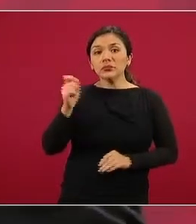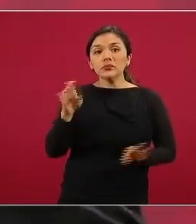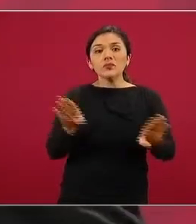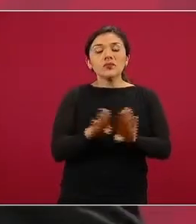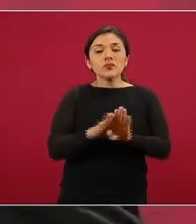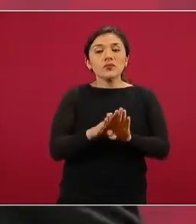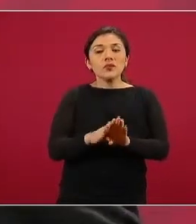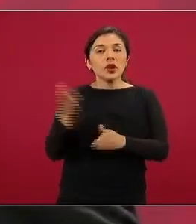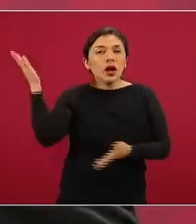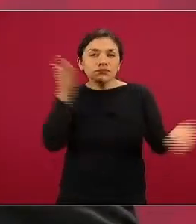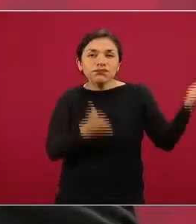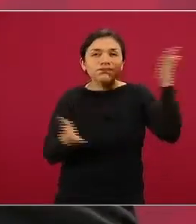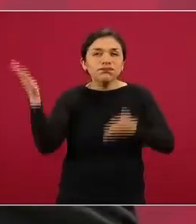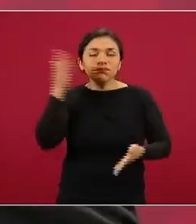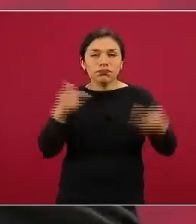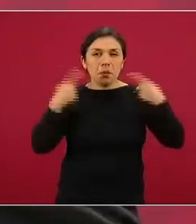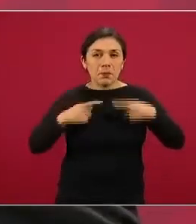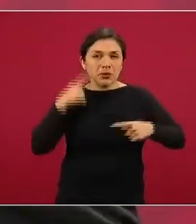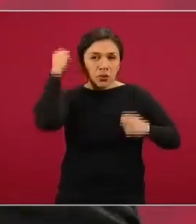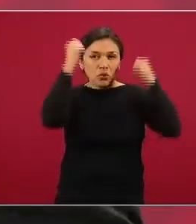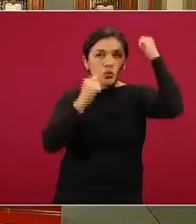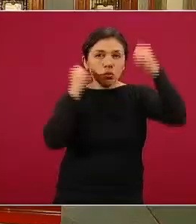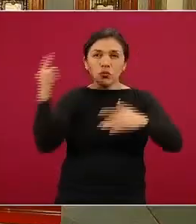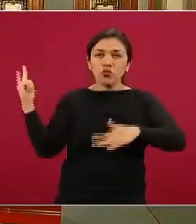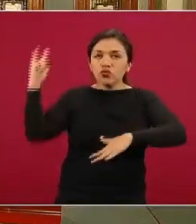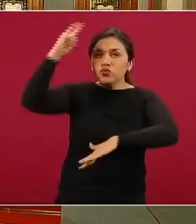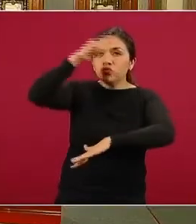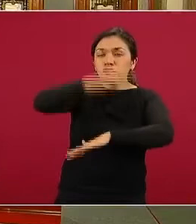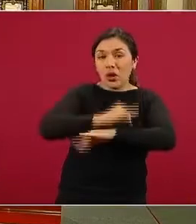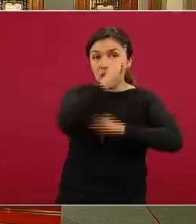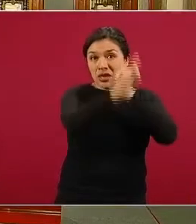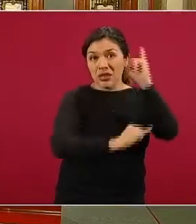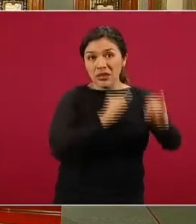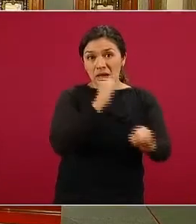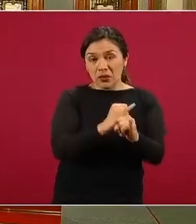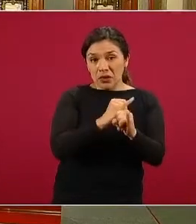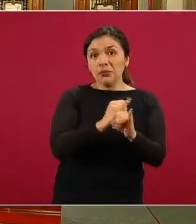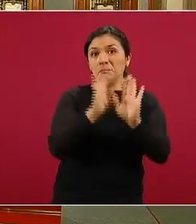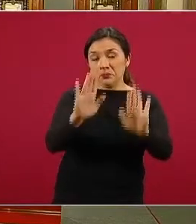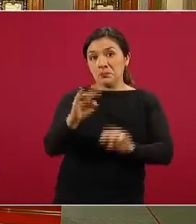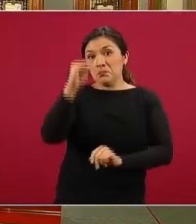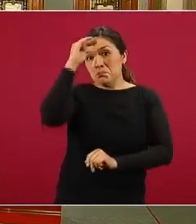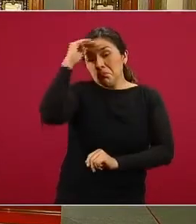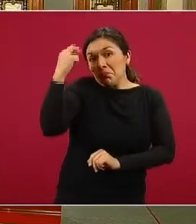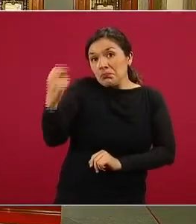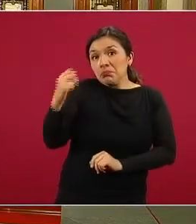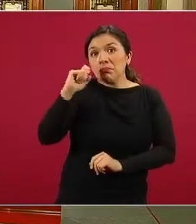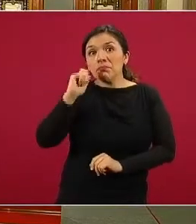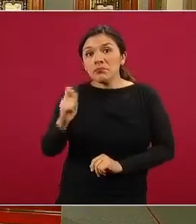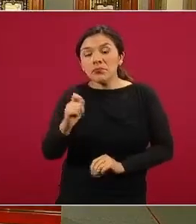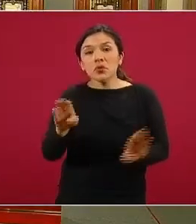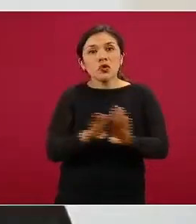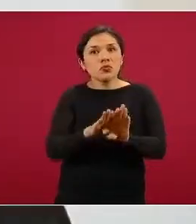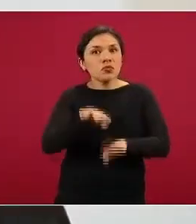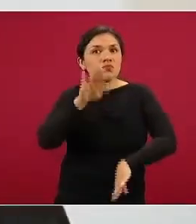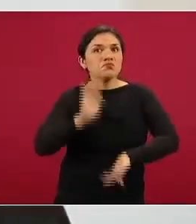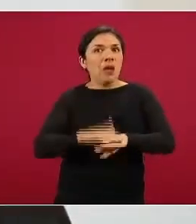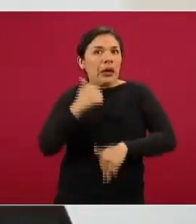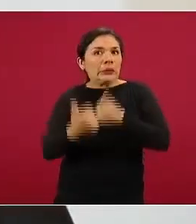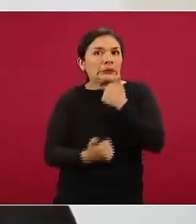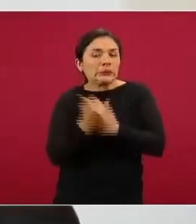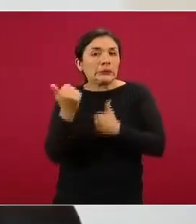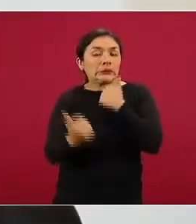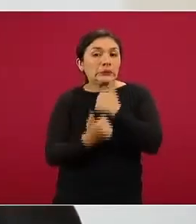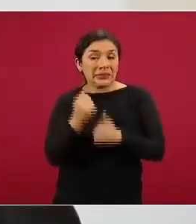de llegada de turistas internacionales vía aérea, considerando que fue un gran avance que